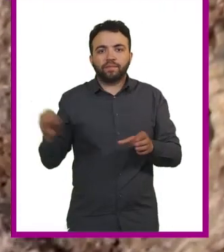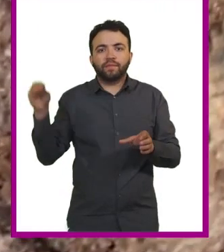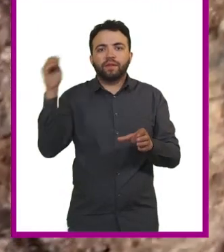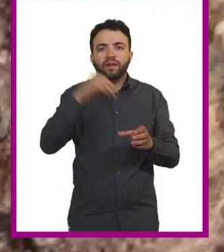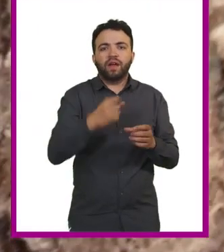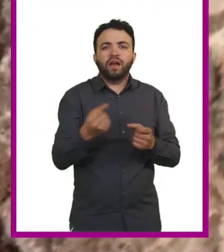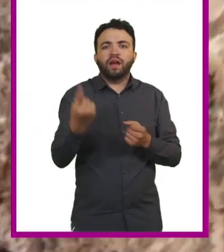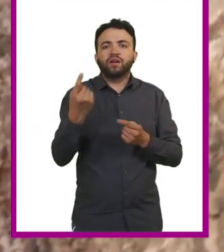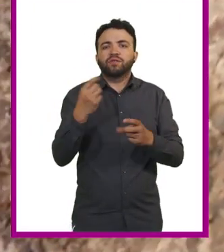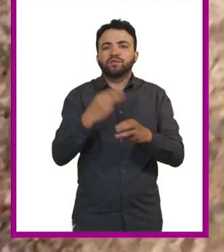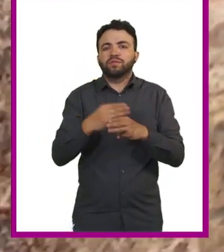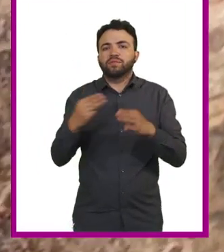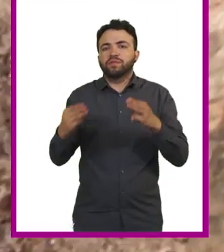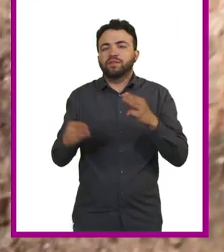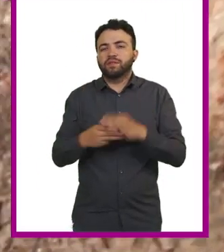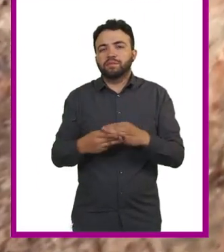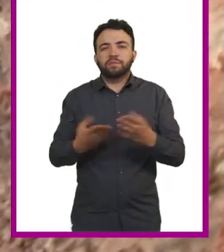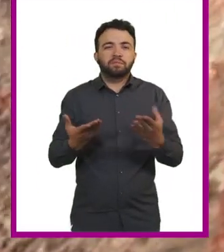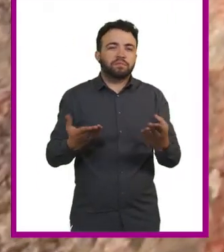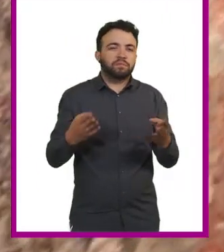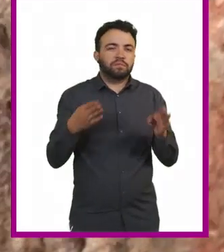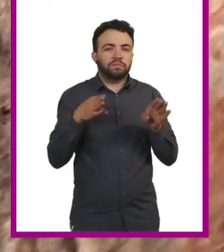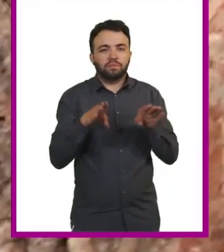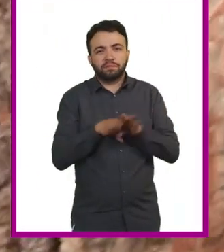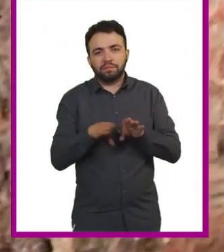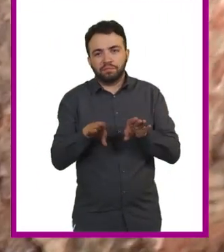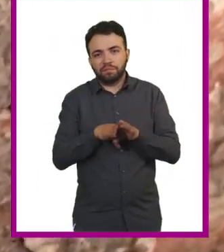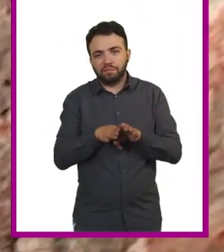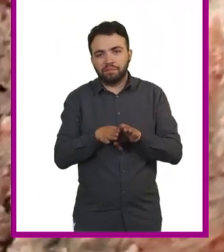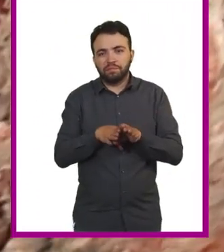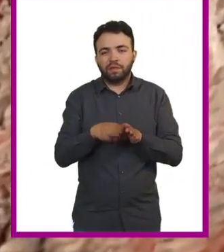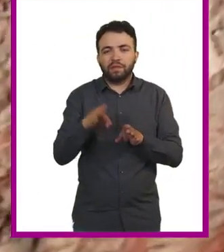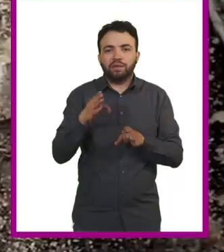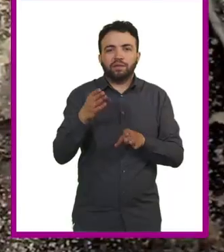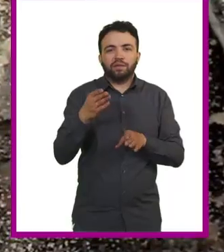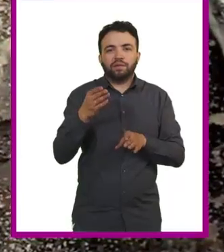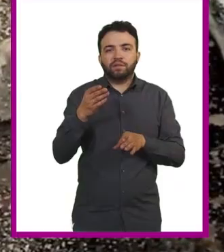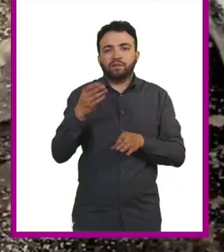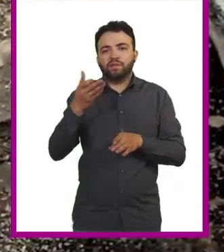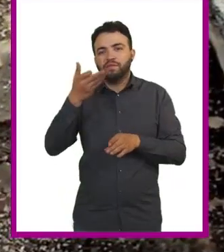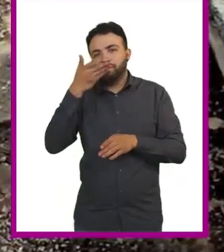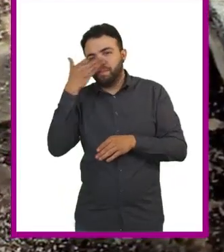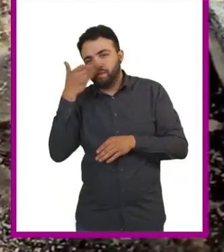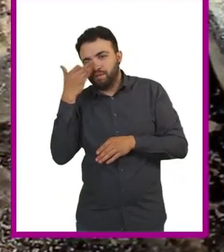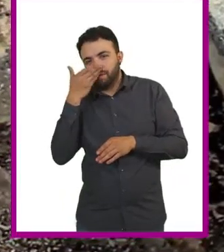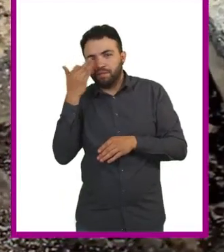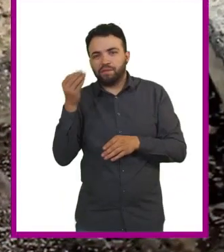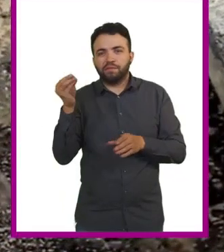material como alguna savia de alguna planta,